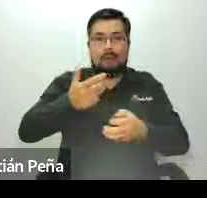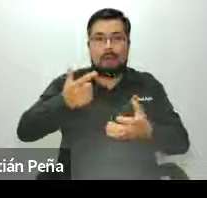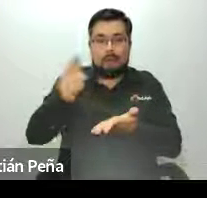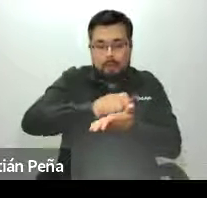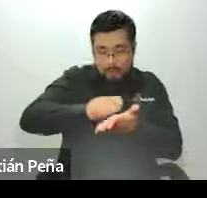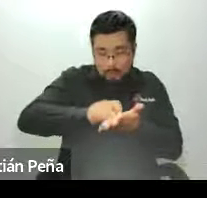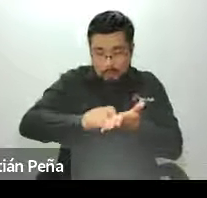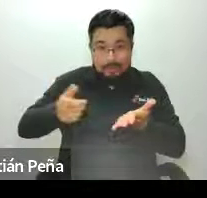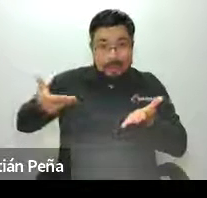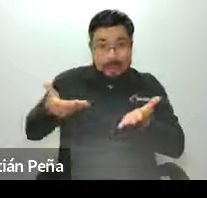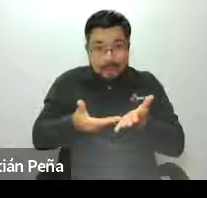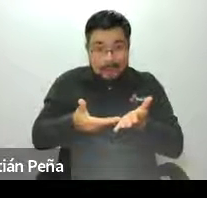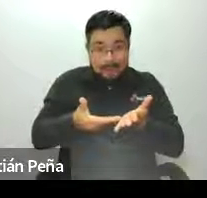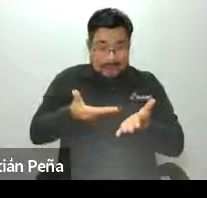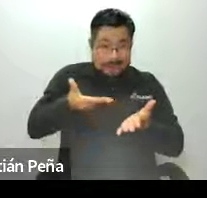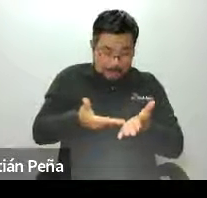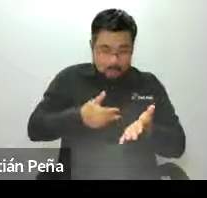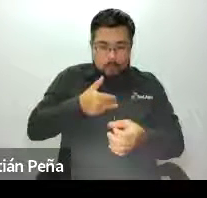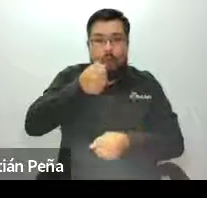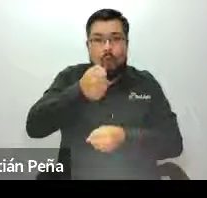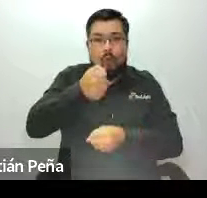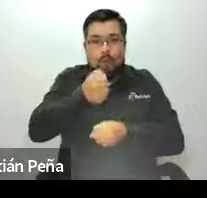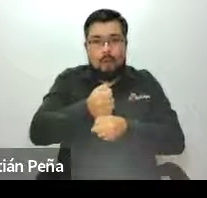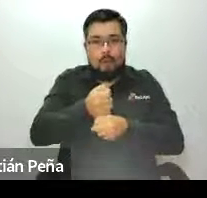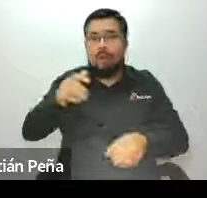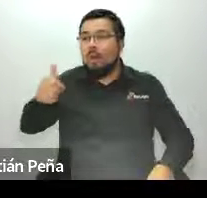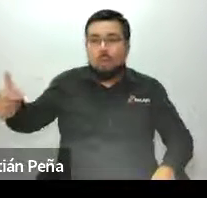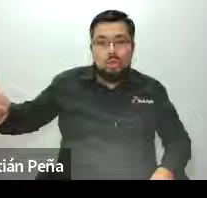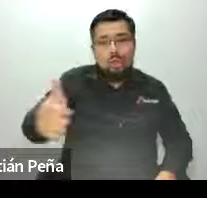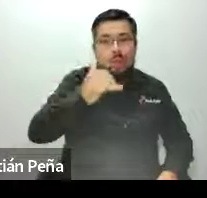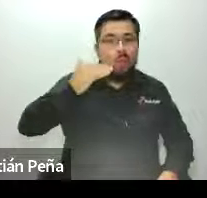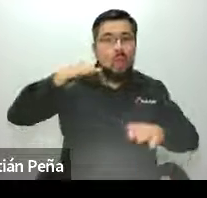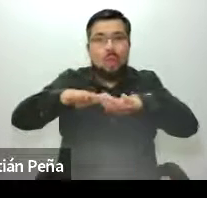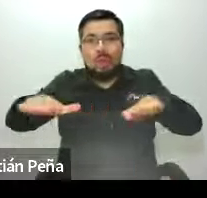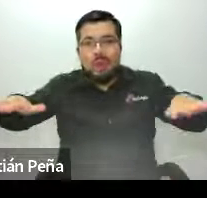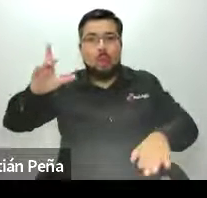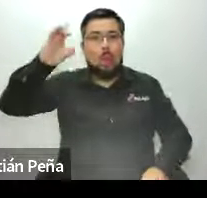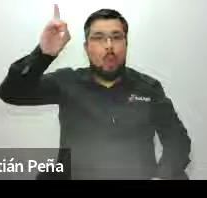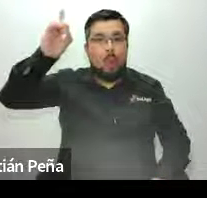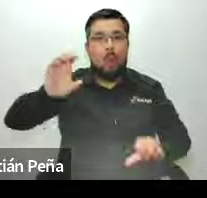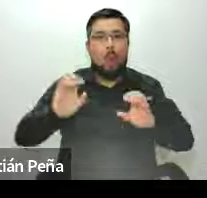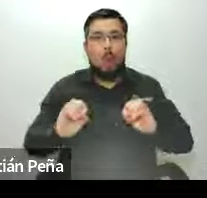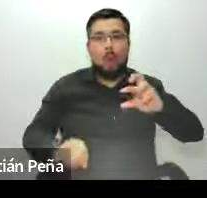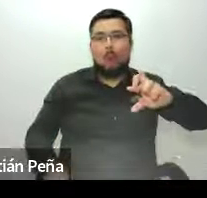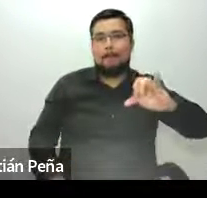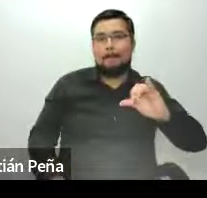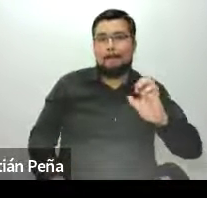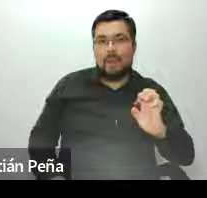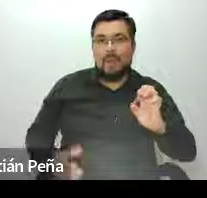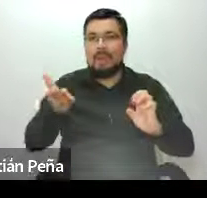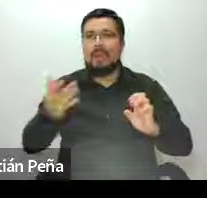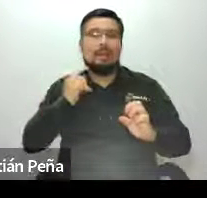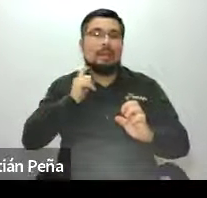las progresiones, esto es lo que yo tengo que trabajar con todos los niños con discapacidad hoy día en las escuelas especiales o en los PIE, y este es el currículum nuevo que tienen los niños con